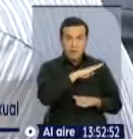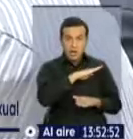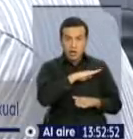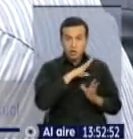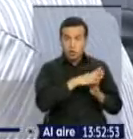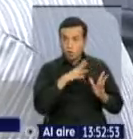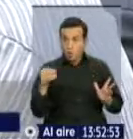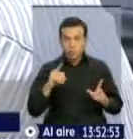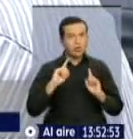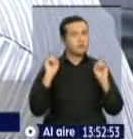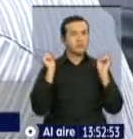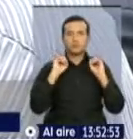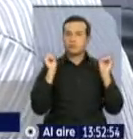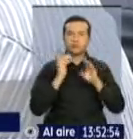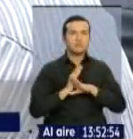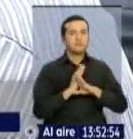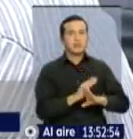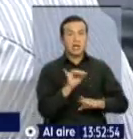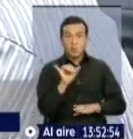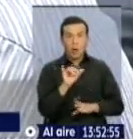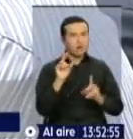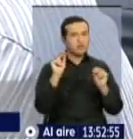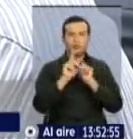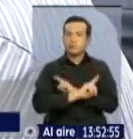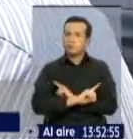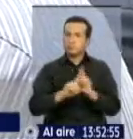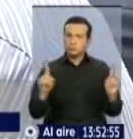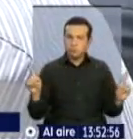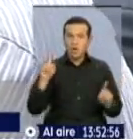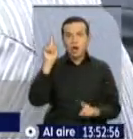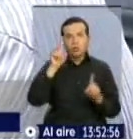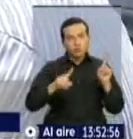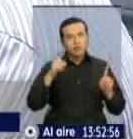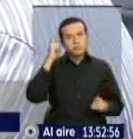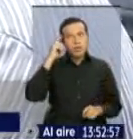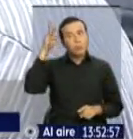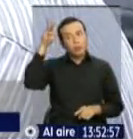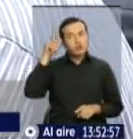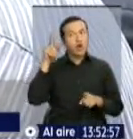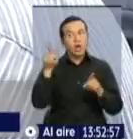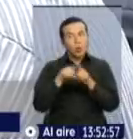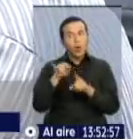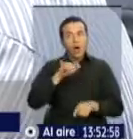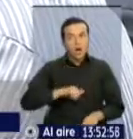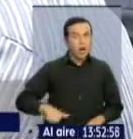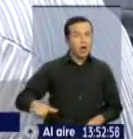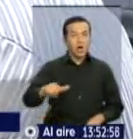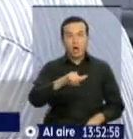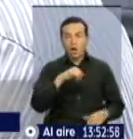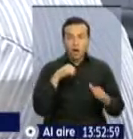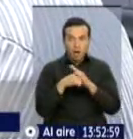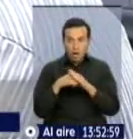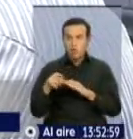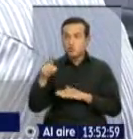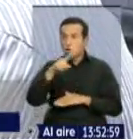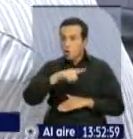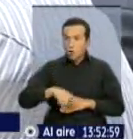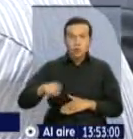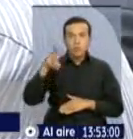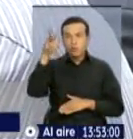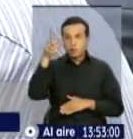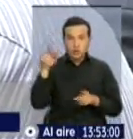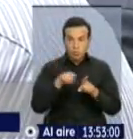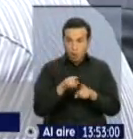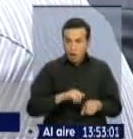delincuentes, rechazamos que de pronto se estigmatice a todo el magisterio, a todas las maestras y maestros,